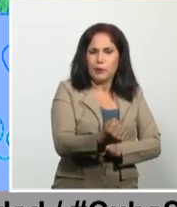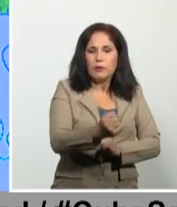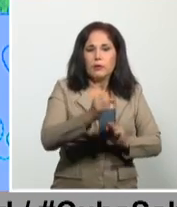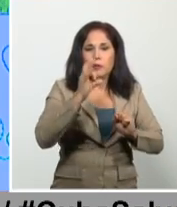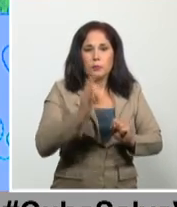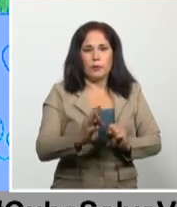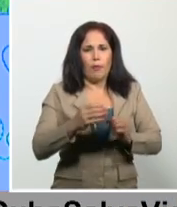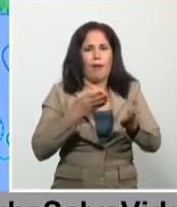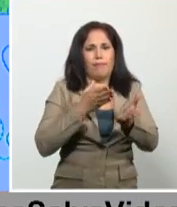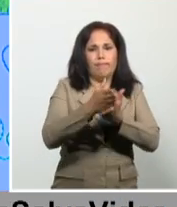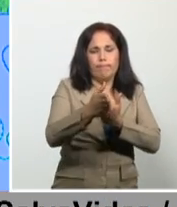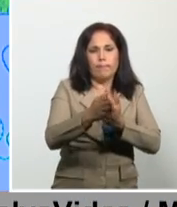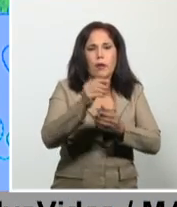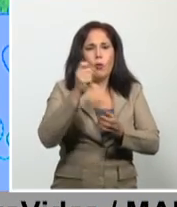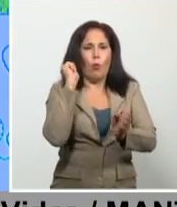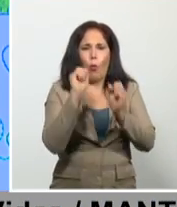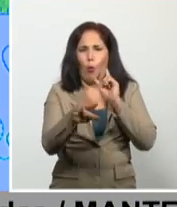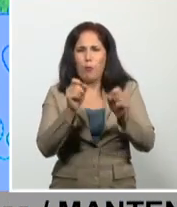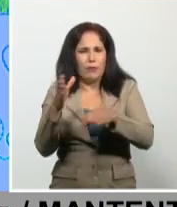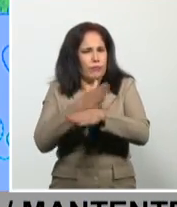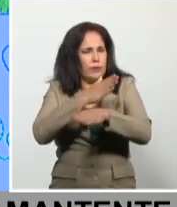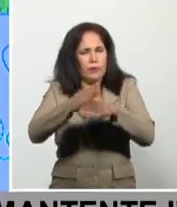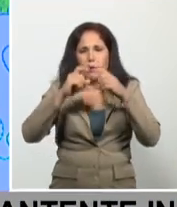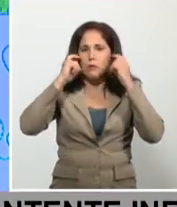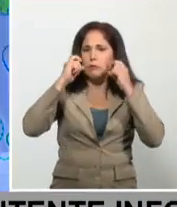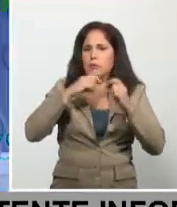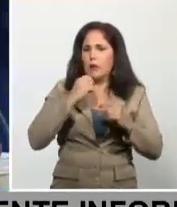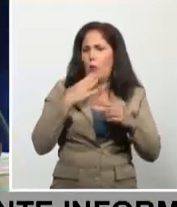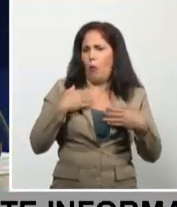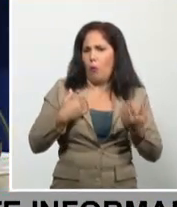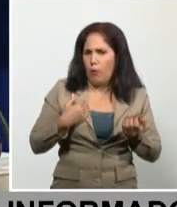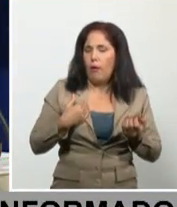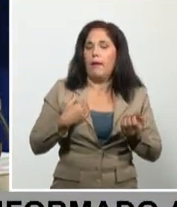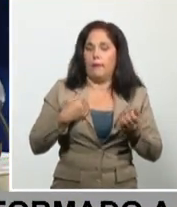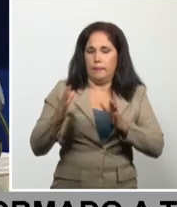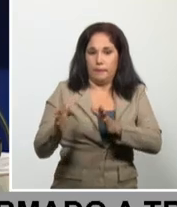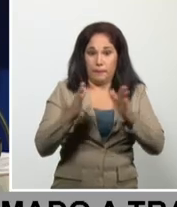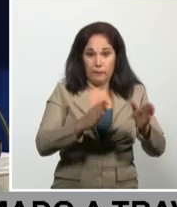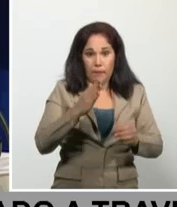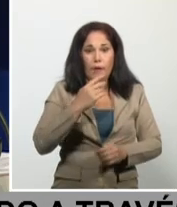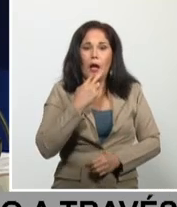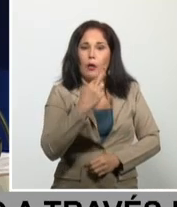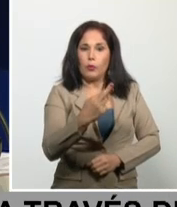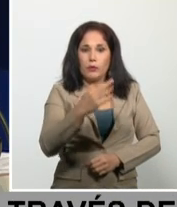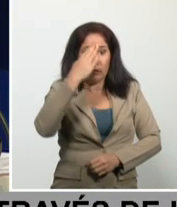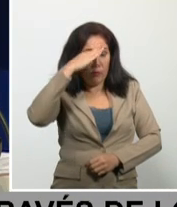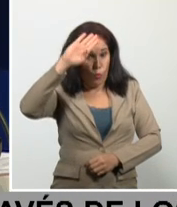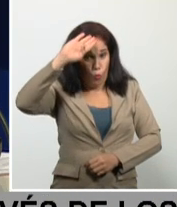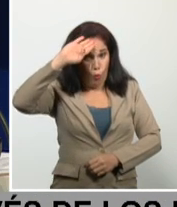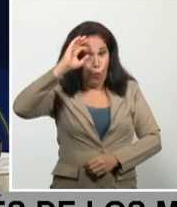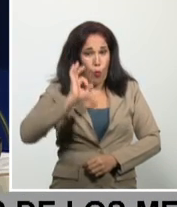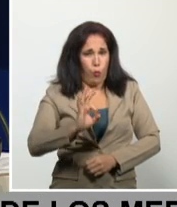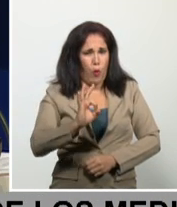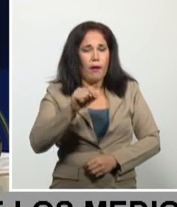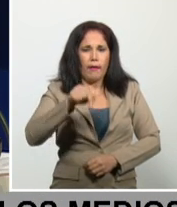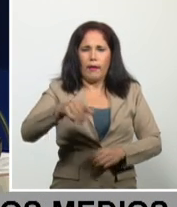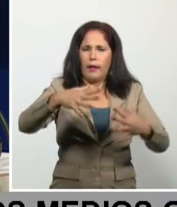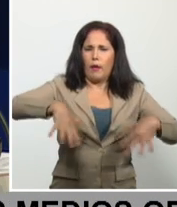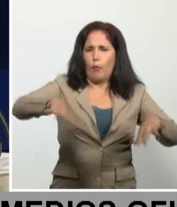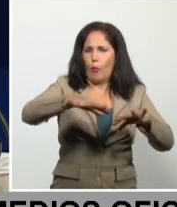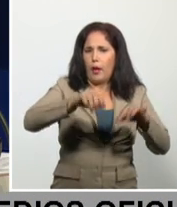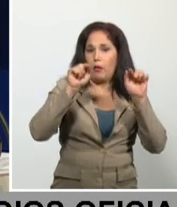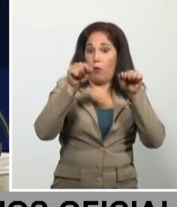el acceso a insumos médicos para tratar esta enfermedad? Cuba, como yo he dicho otras veces, en estos momentos